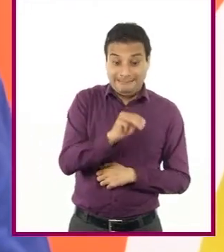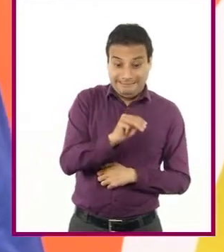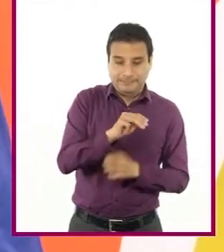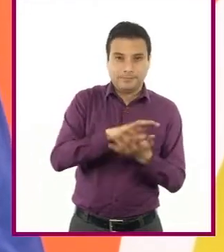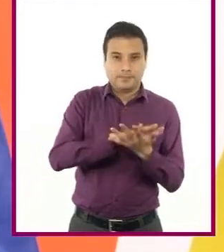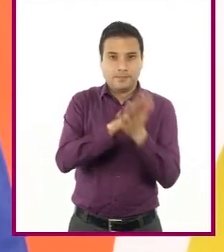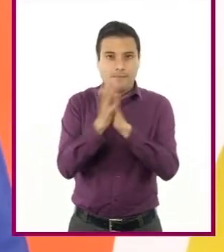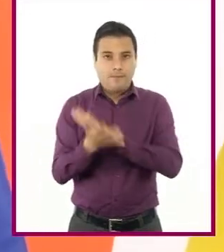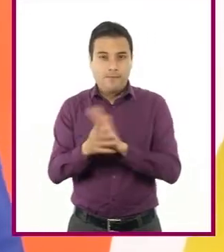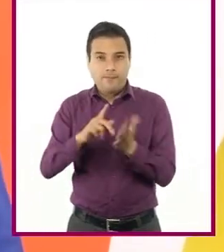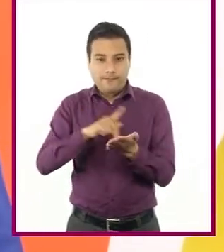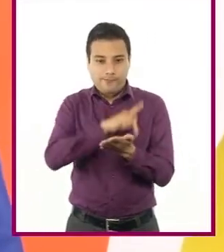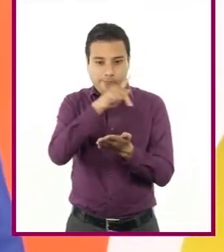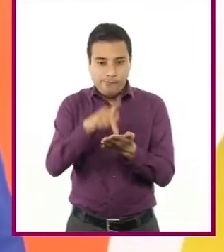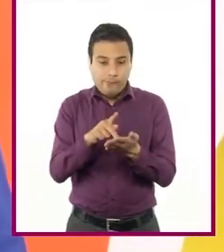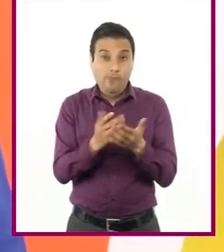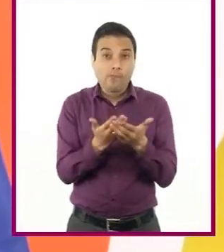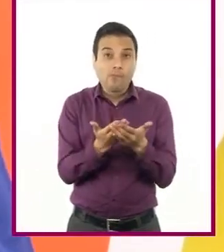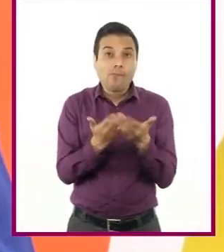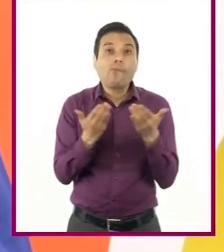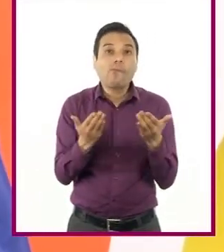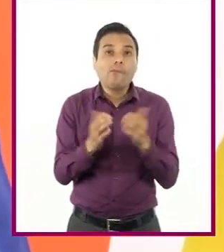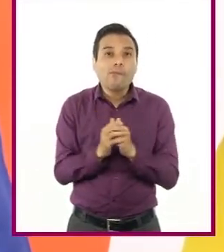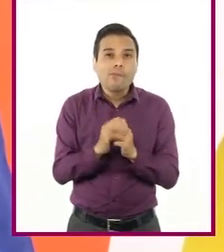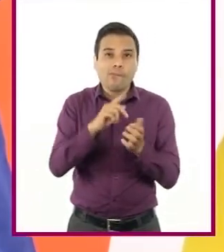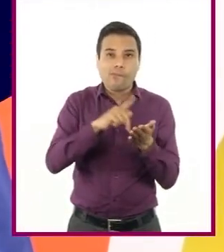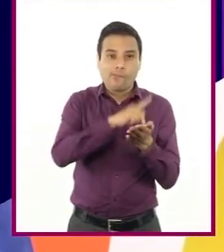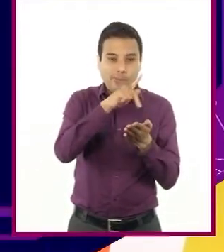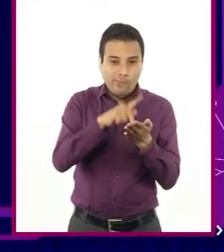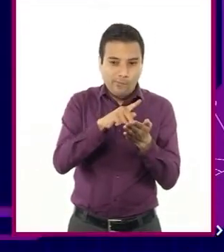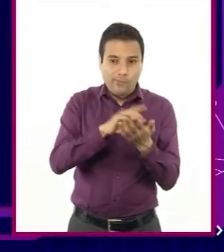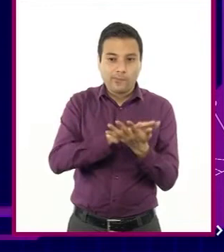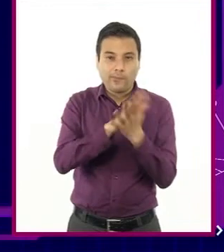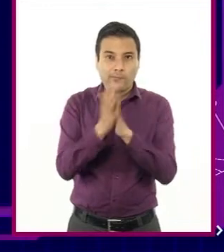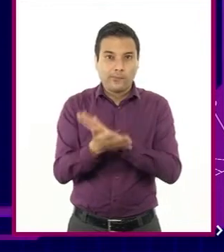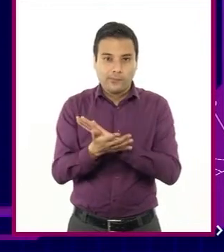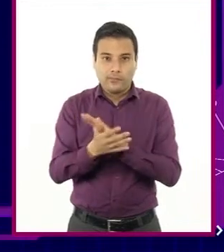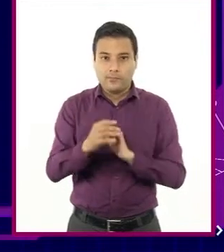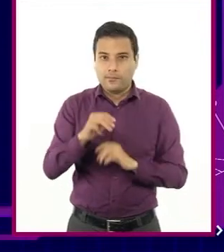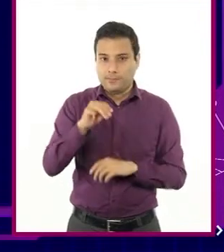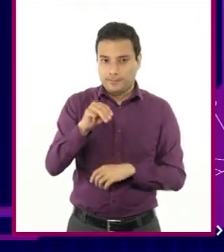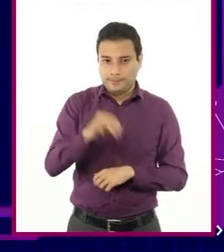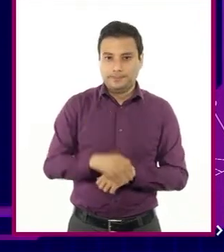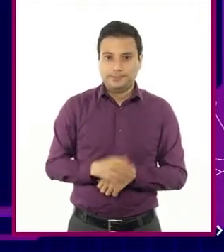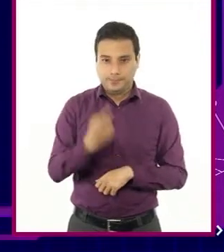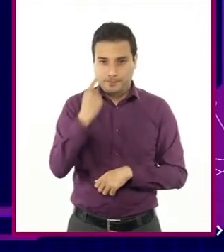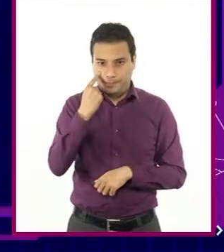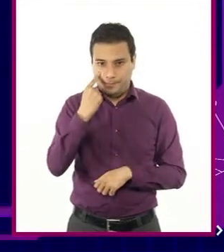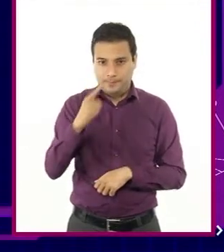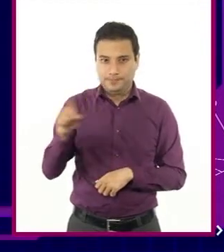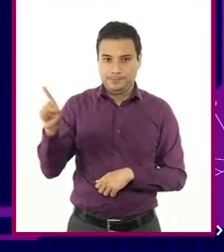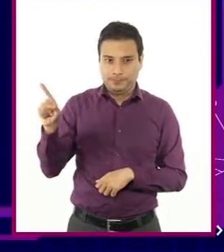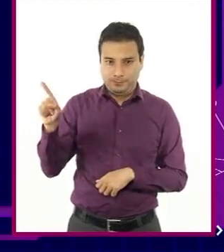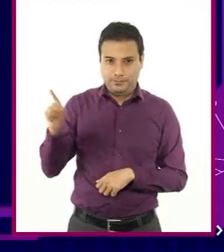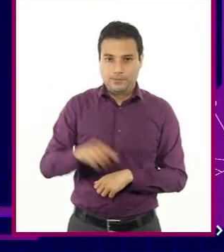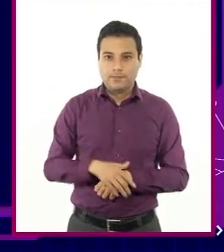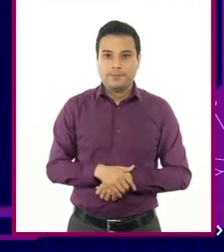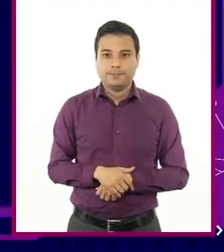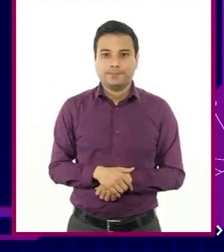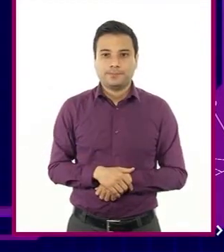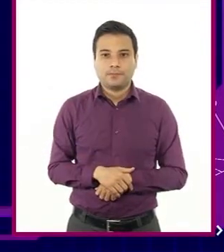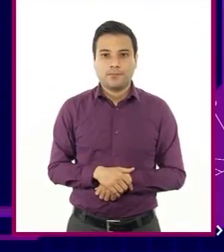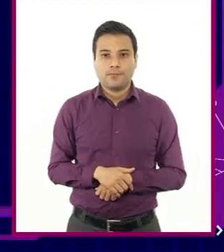Ahora veremos una situación para convertir kilómetros a milla. La distancia promedio de la Tierra a la